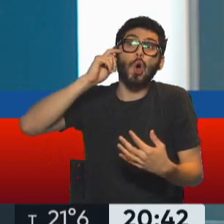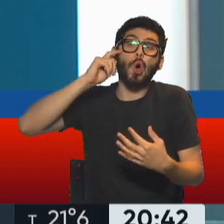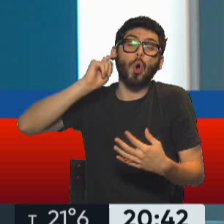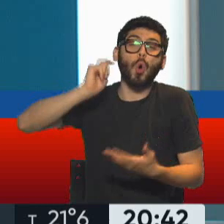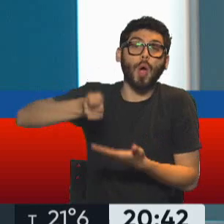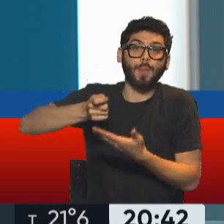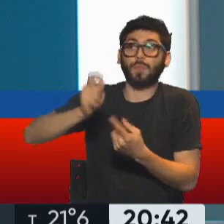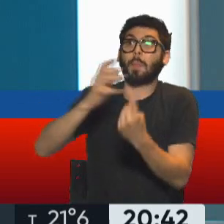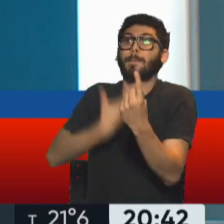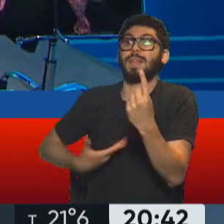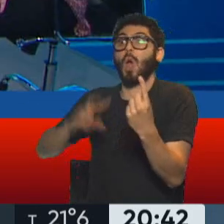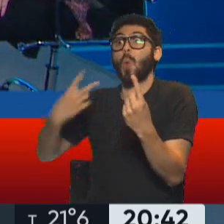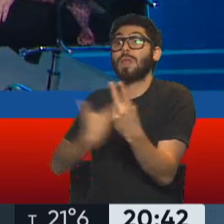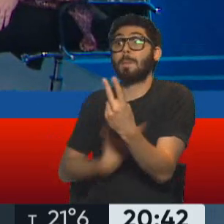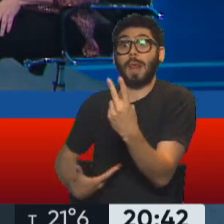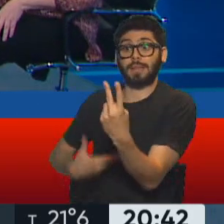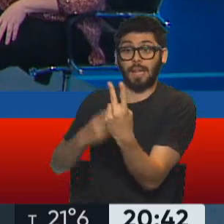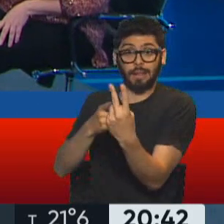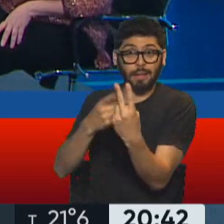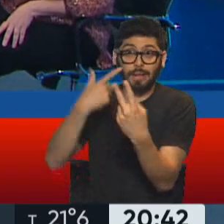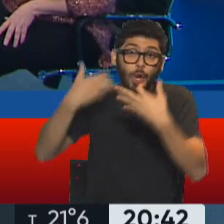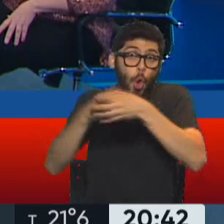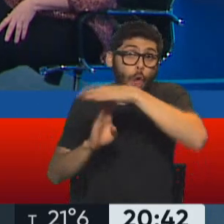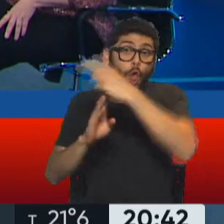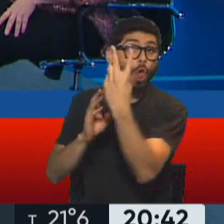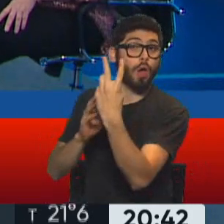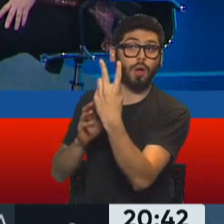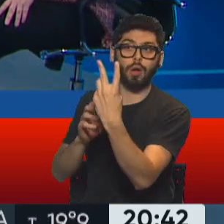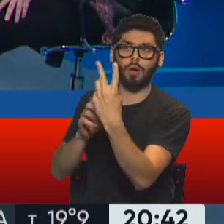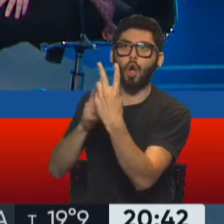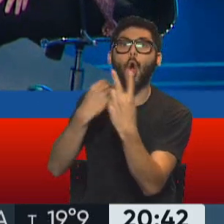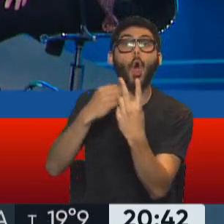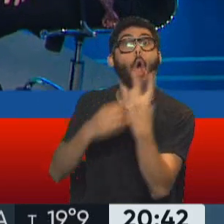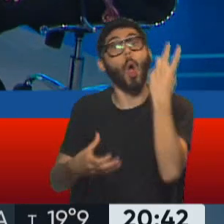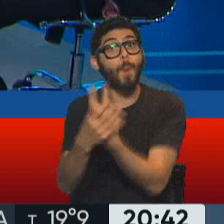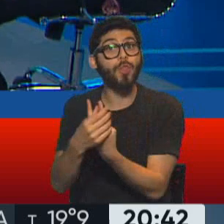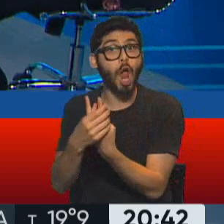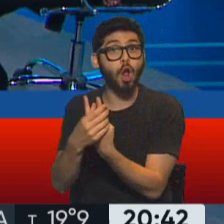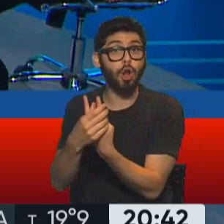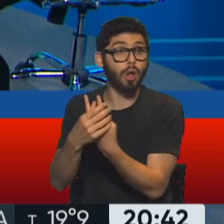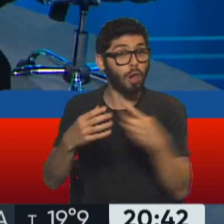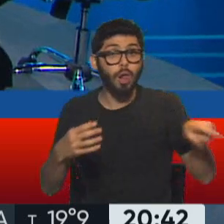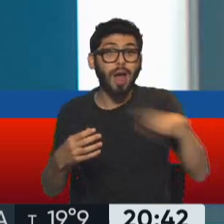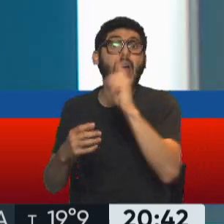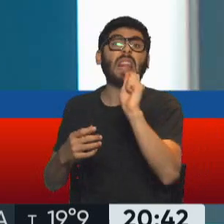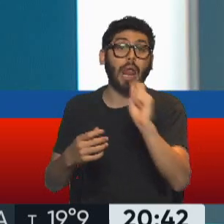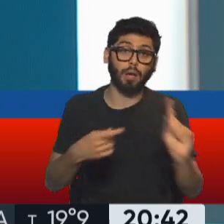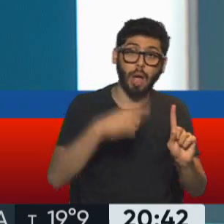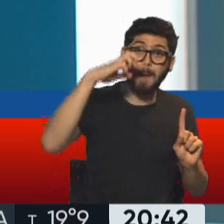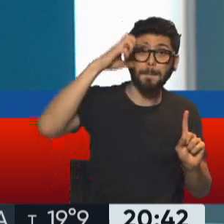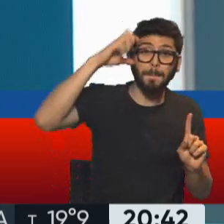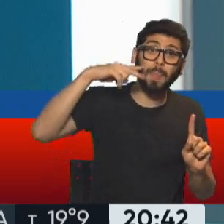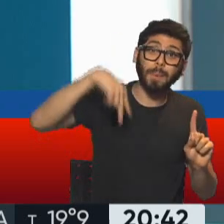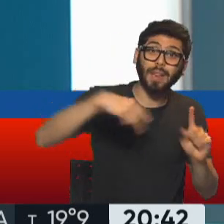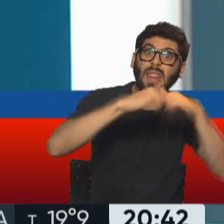y vicepresidente son los que entraron por la ventana apoyados por un prófugo, que es Pepín, que sigue pasándola bastante bien en Uruguay? Es escandaloso.